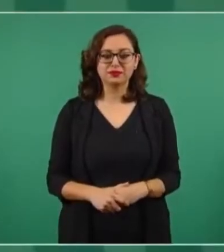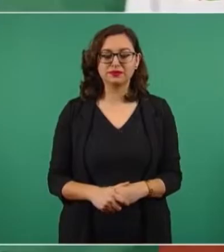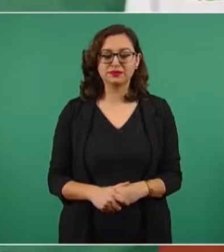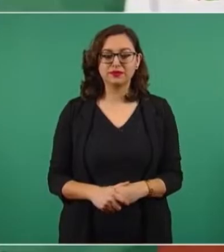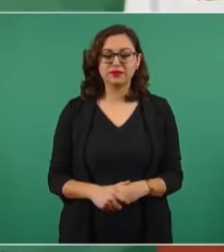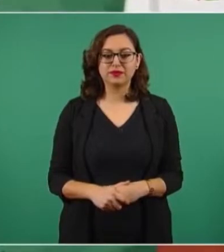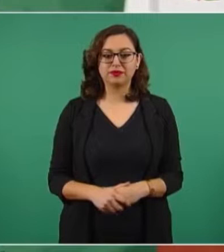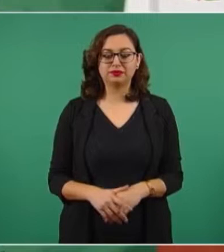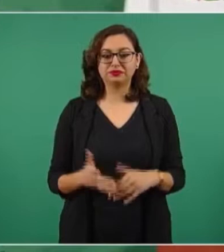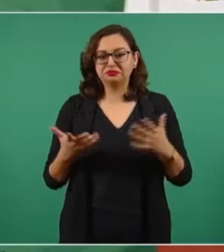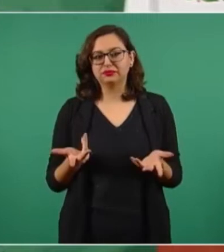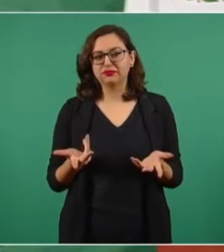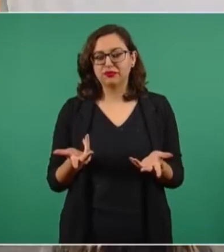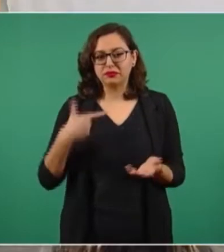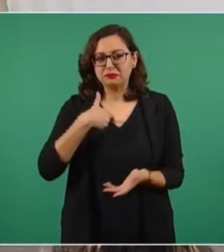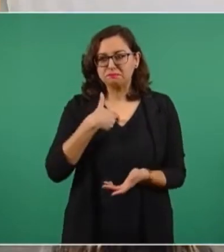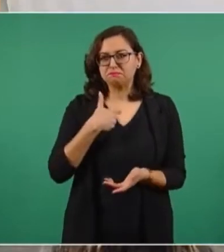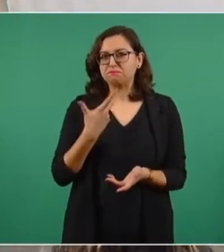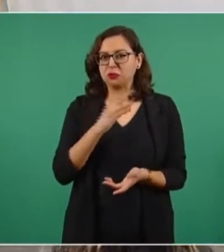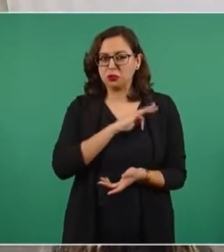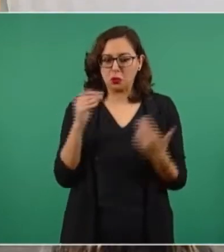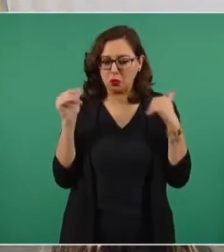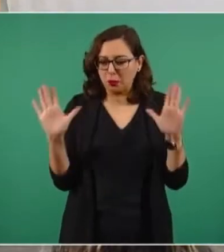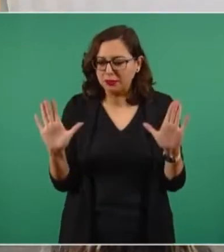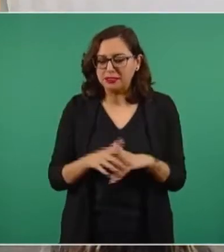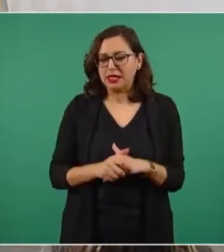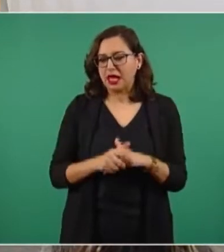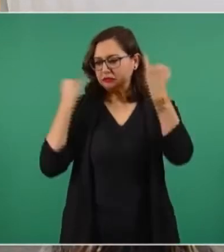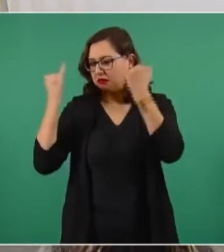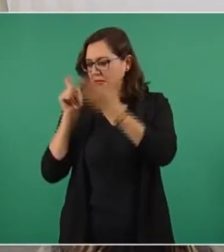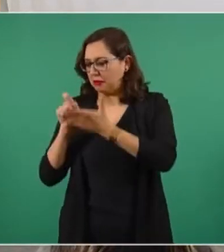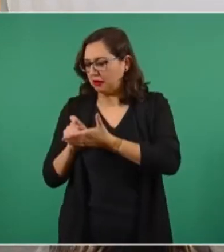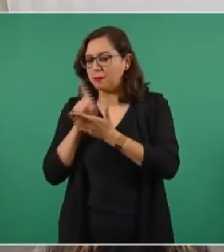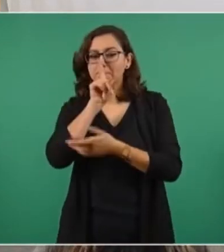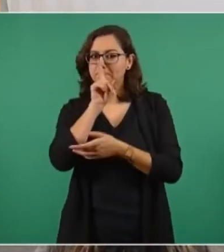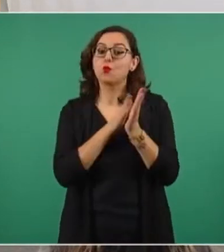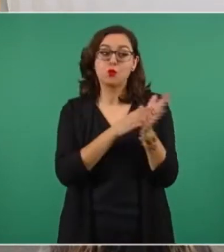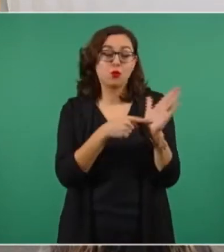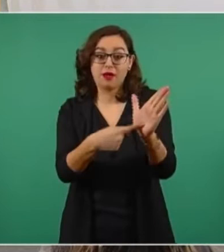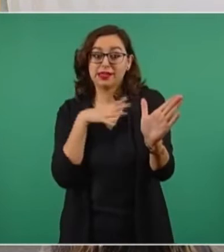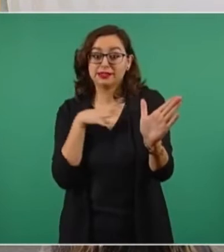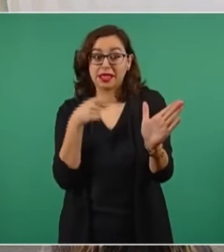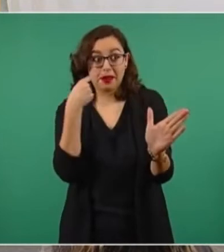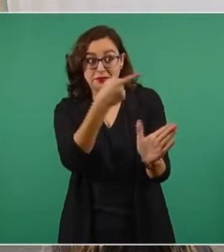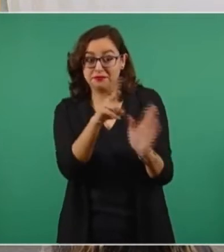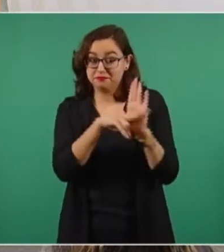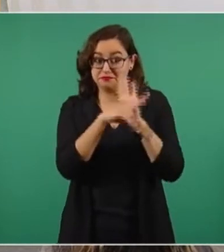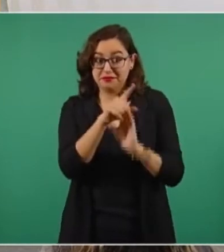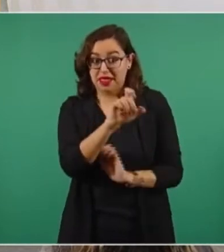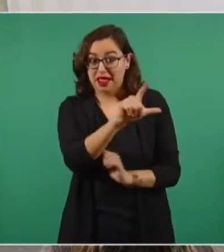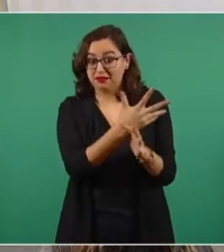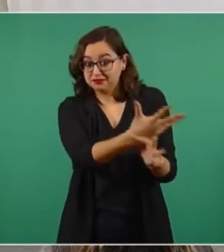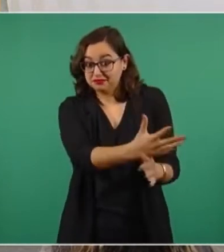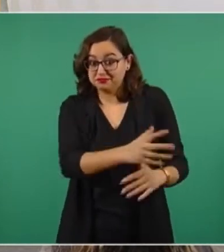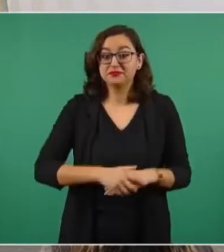escribiendo, imaginando, no, pruebas, este es el asunto. Y fíjense